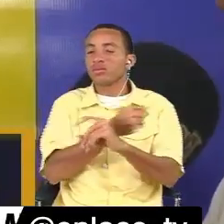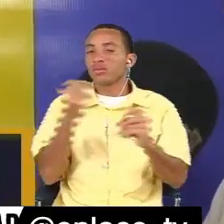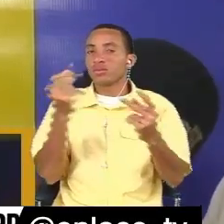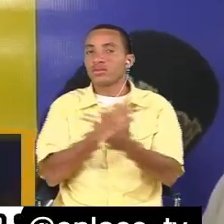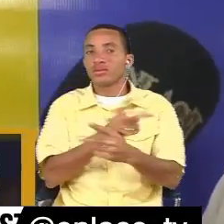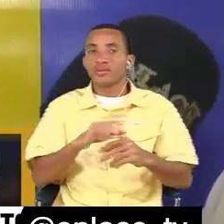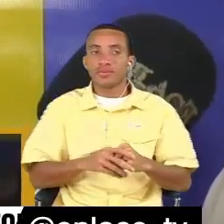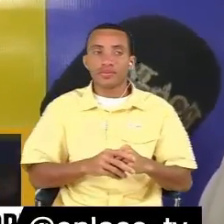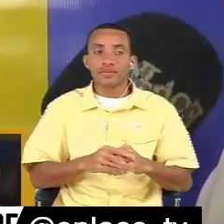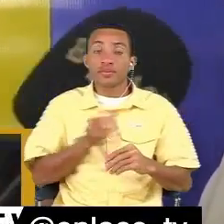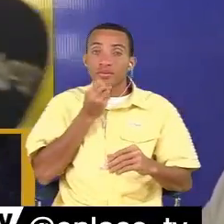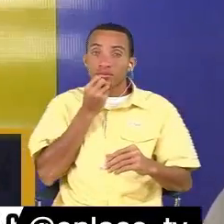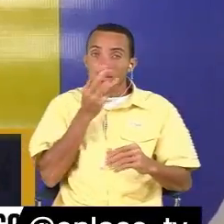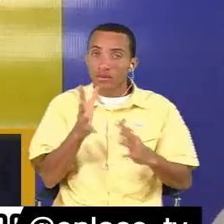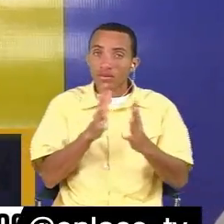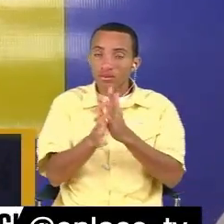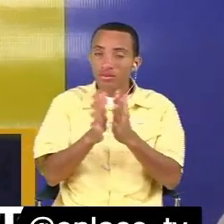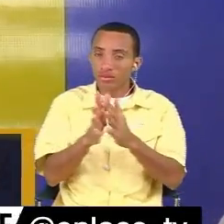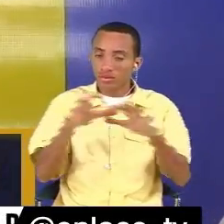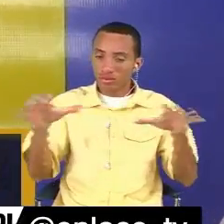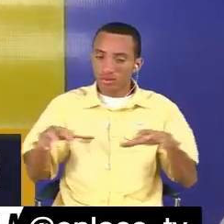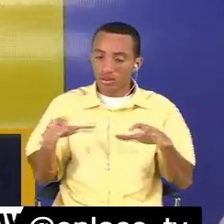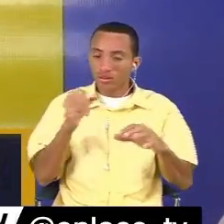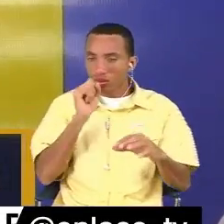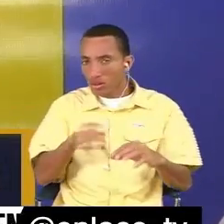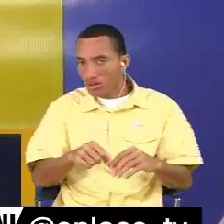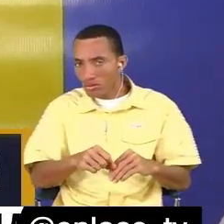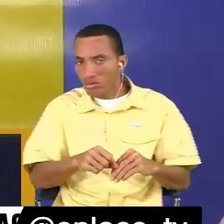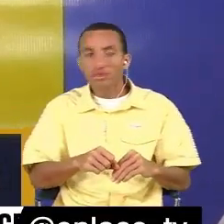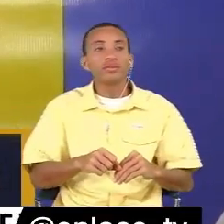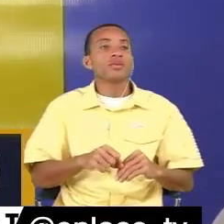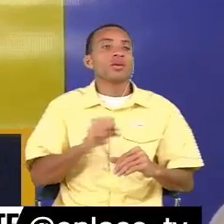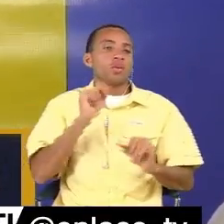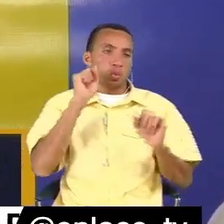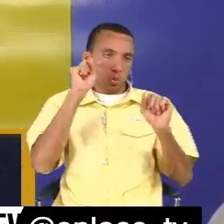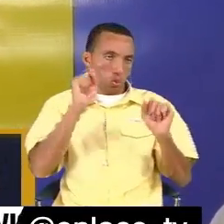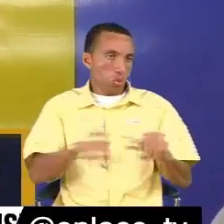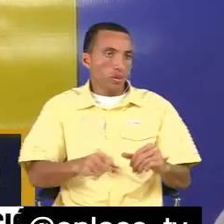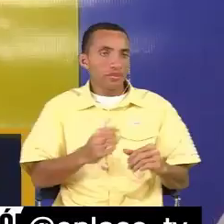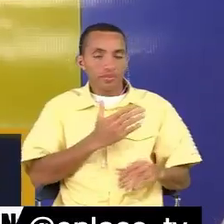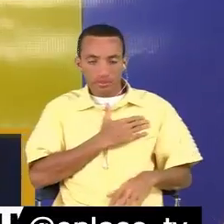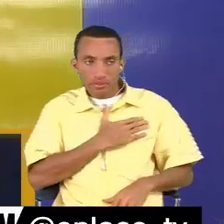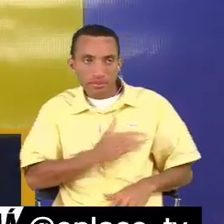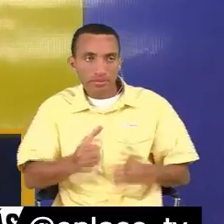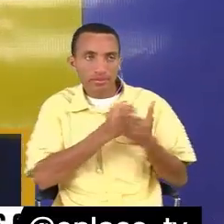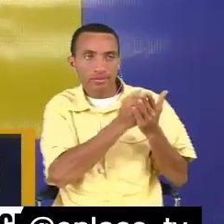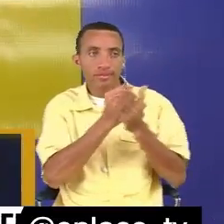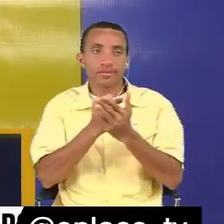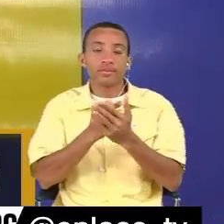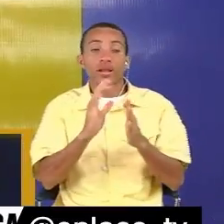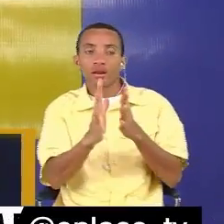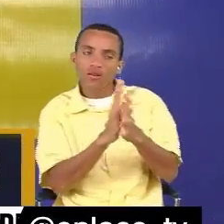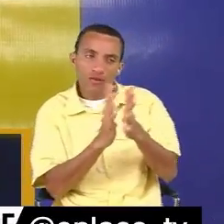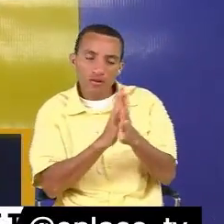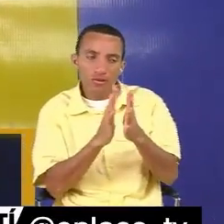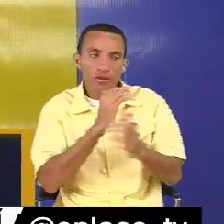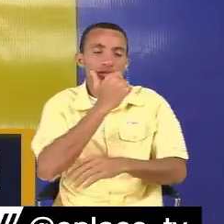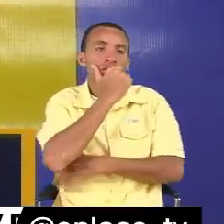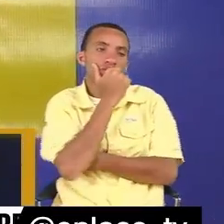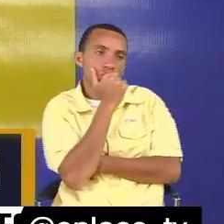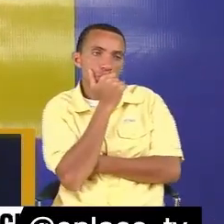hay denuncias, ¿las pueden llevar hasta esa actividad? Pues allá se les podría de todas maneras colaborar en el sentido de tomar la información para